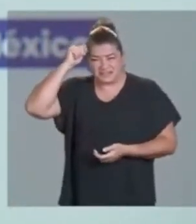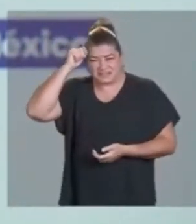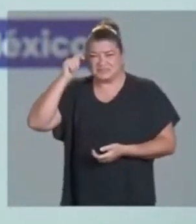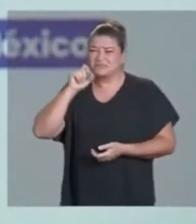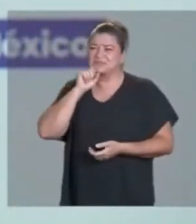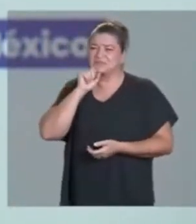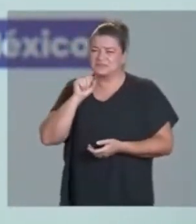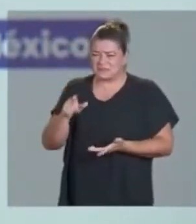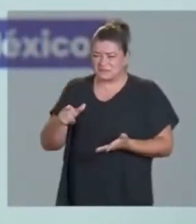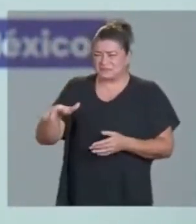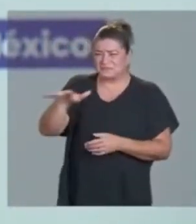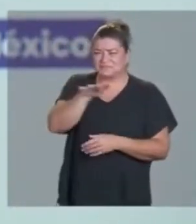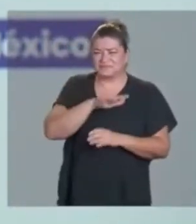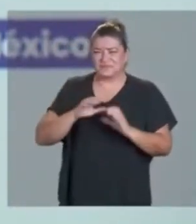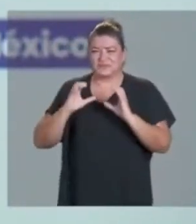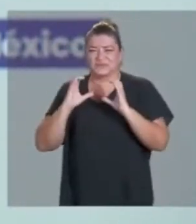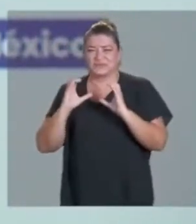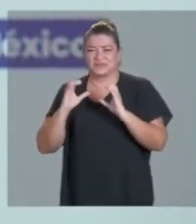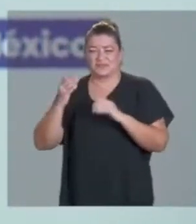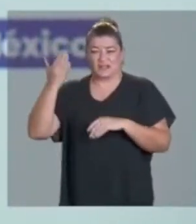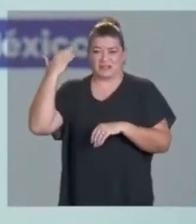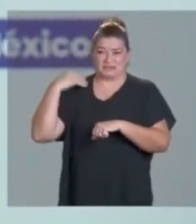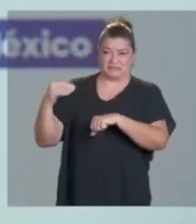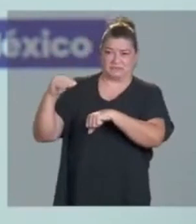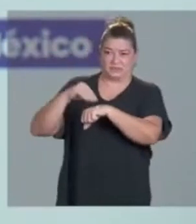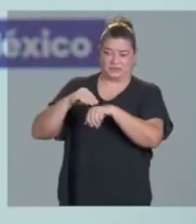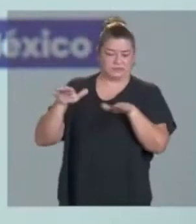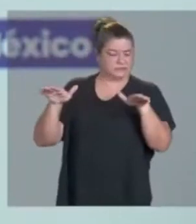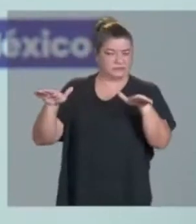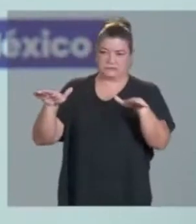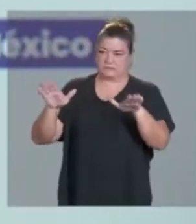donde querían hacer un aeropuerto y donde reprimieron a los de